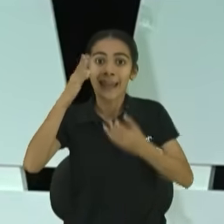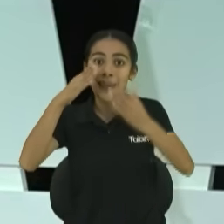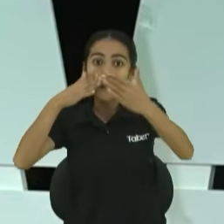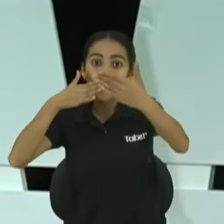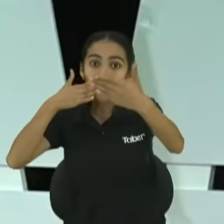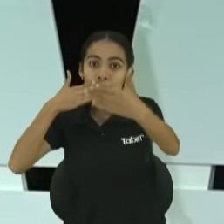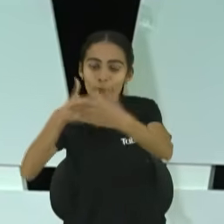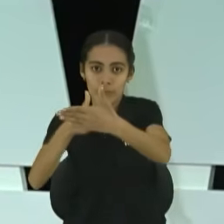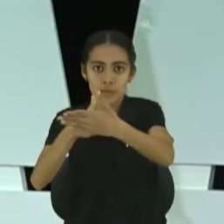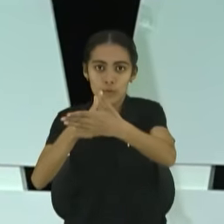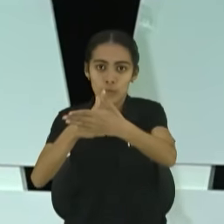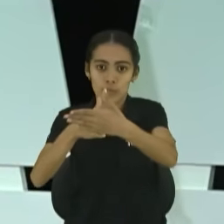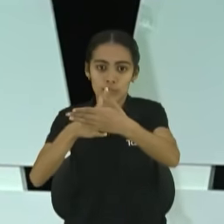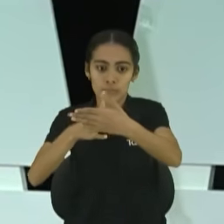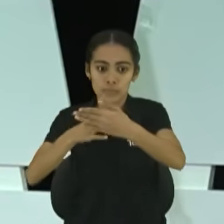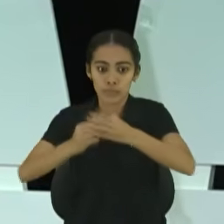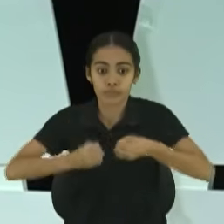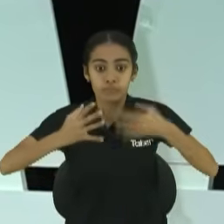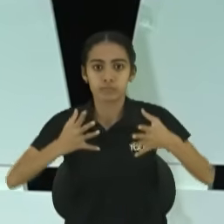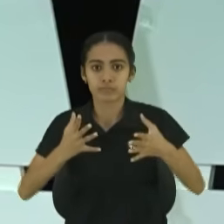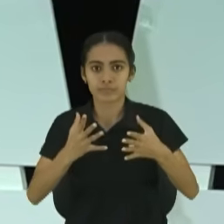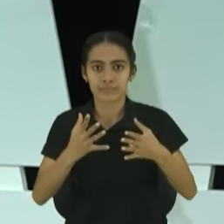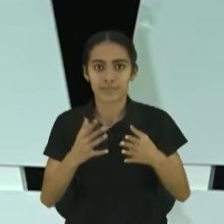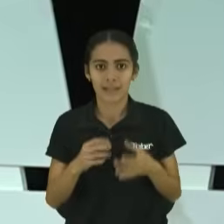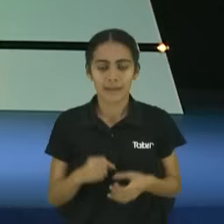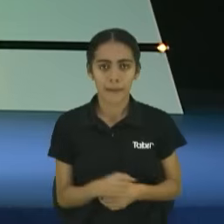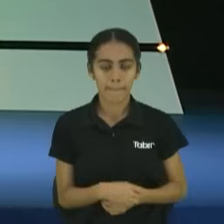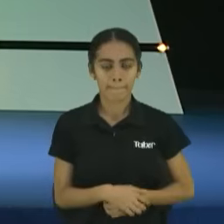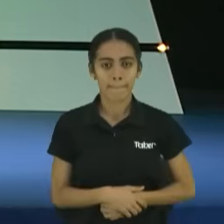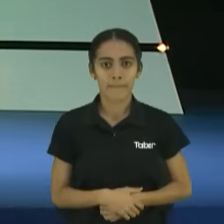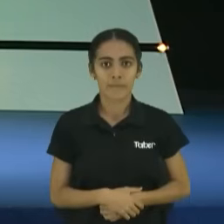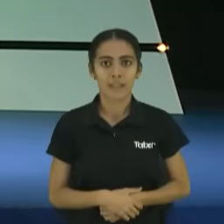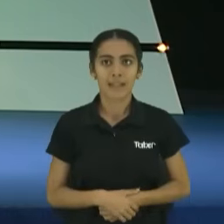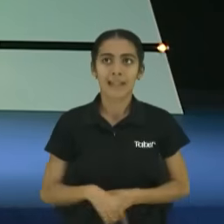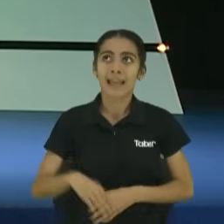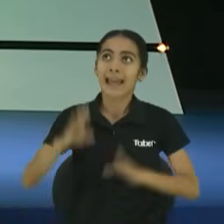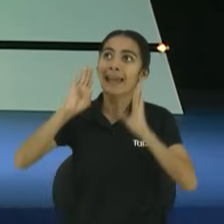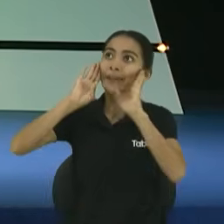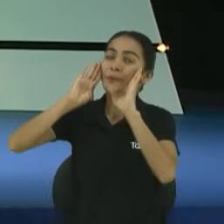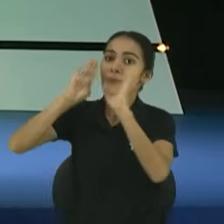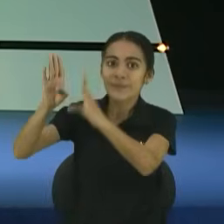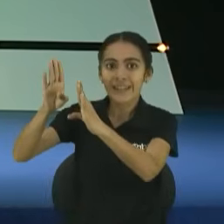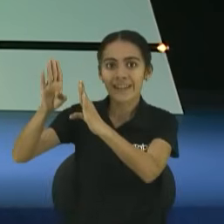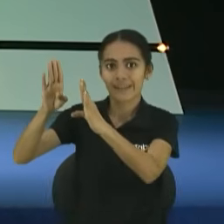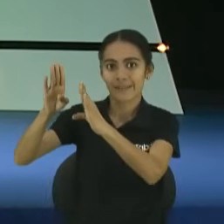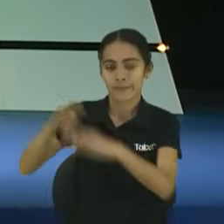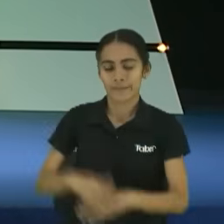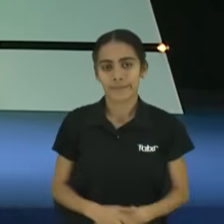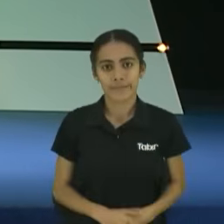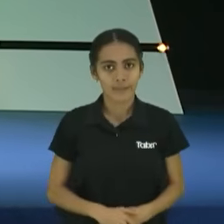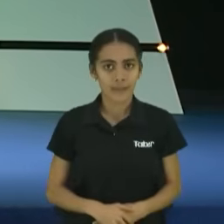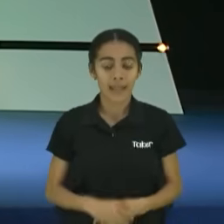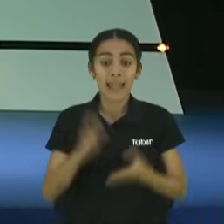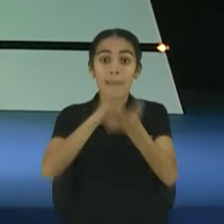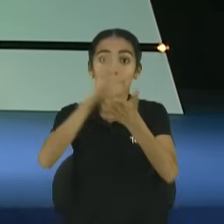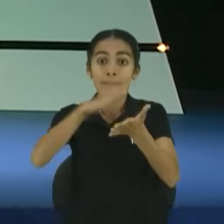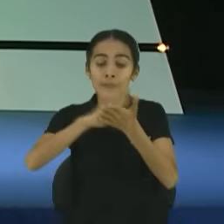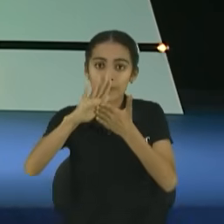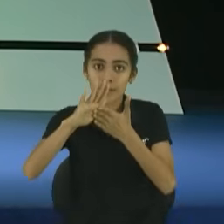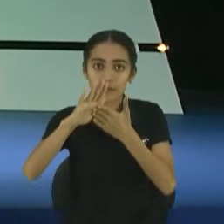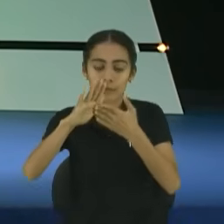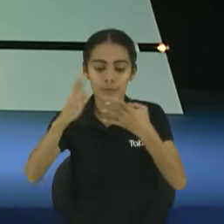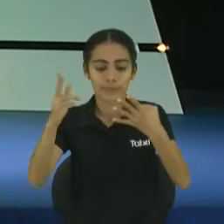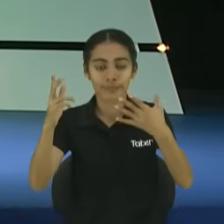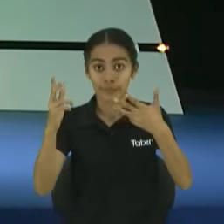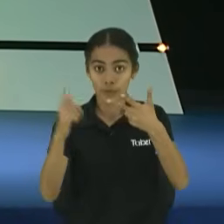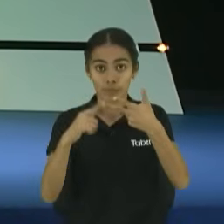nuestras compulsiones. ¿Qué hago, pastor? Escuche su voz. En tercer lugar, déjame decirle que el Espíritu Santo, esta le va a gustar,